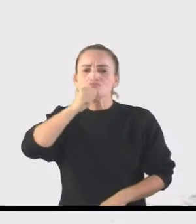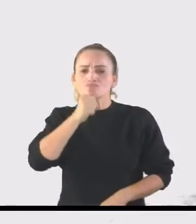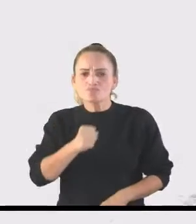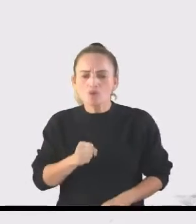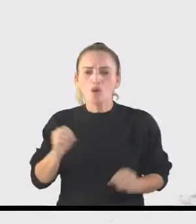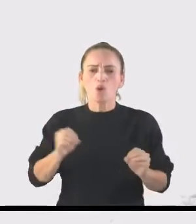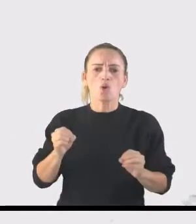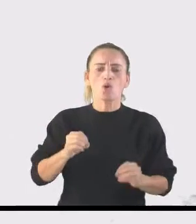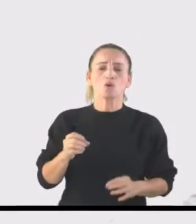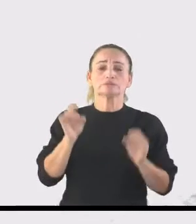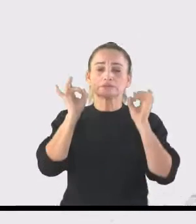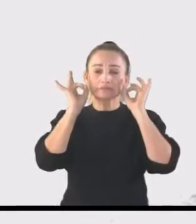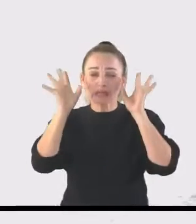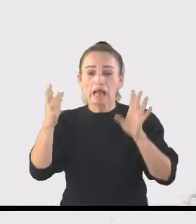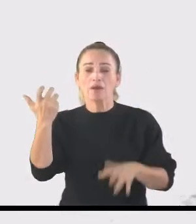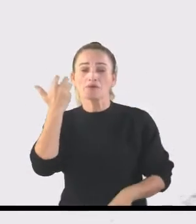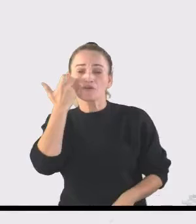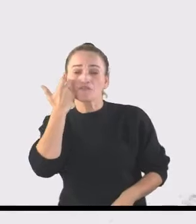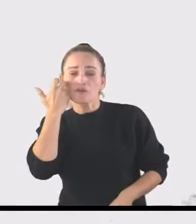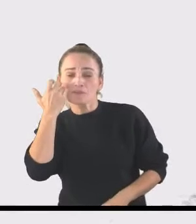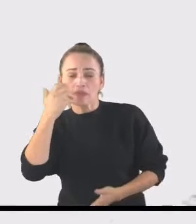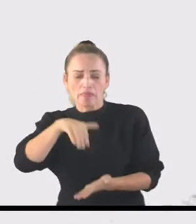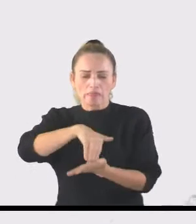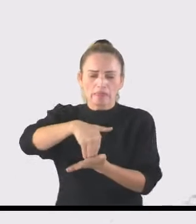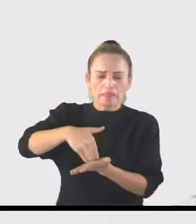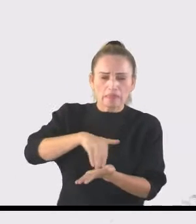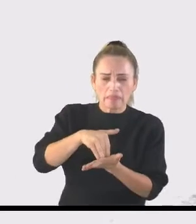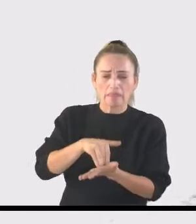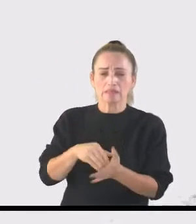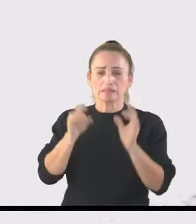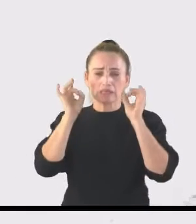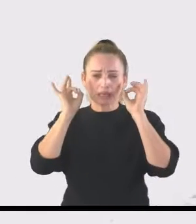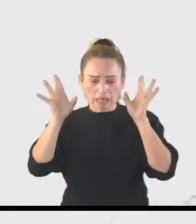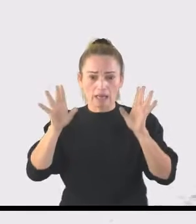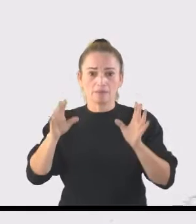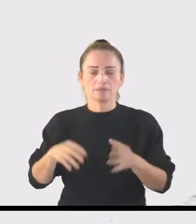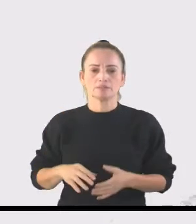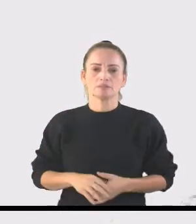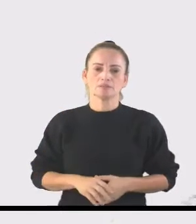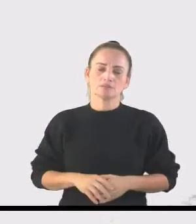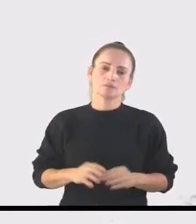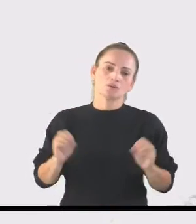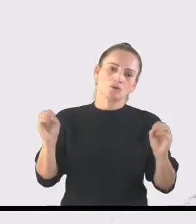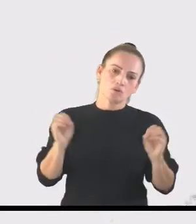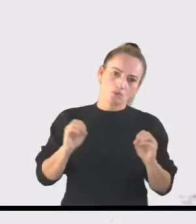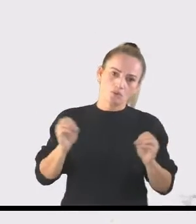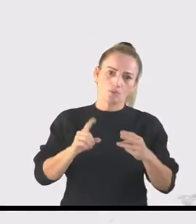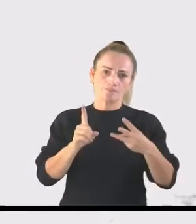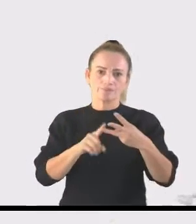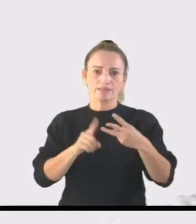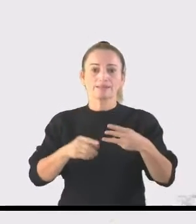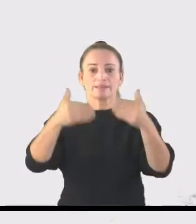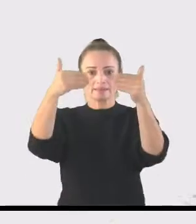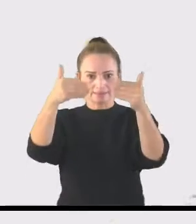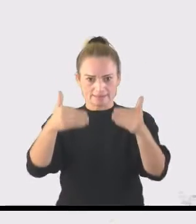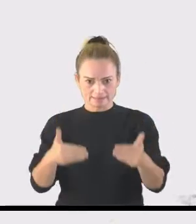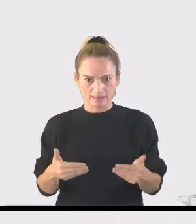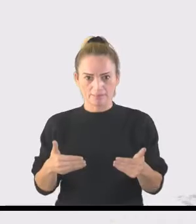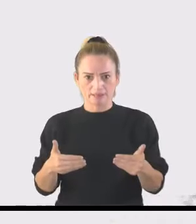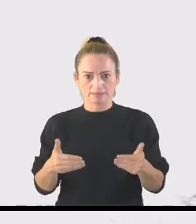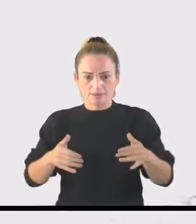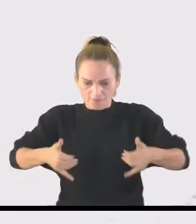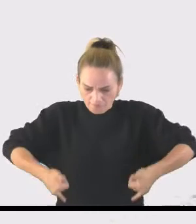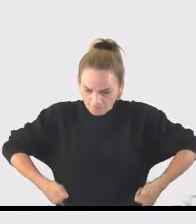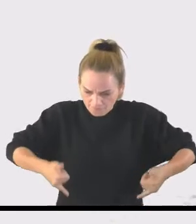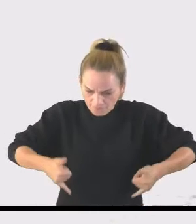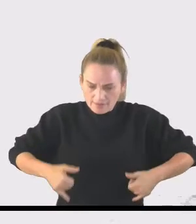una condición grave de salud como enfermedad huérfana, catastrófica o de alto costo, tener algún tipo de discapacidad